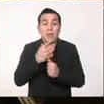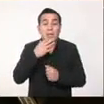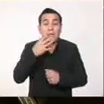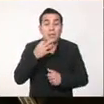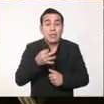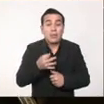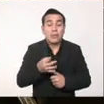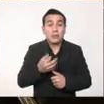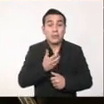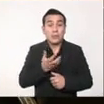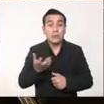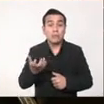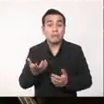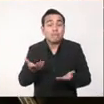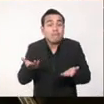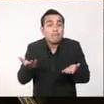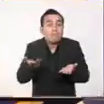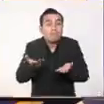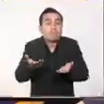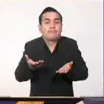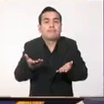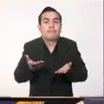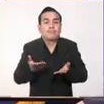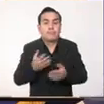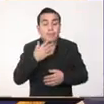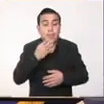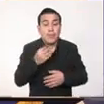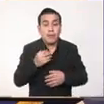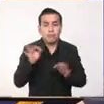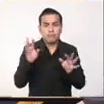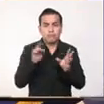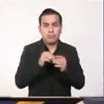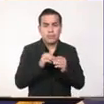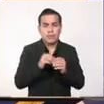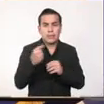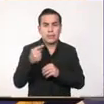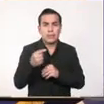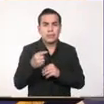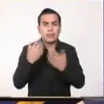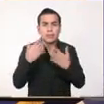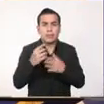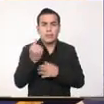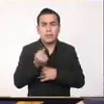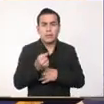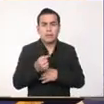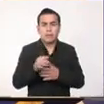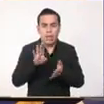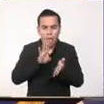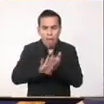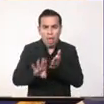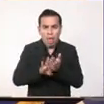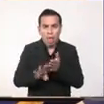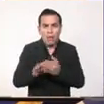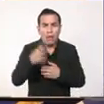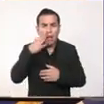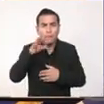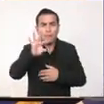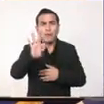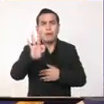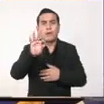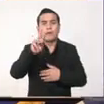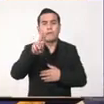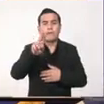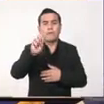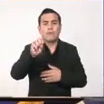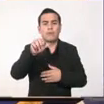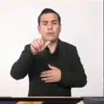malo, que nunca han recibido dinero bajo la mesa. Ustedes se reúnen siempre con gente que ha recibido sobresueldos. Por ejemplo, en Fusades, ¿quiénes